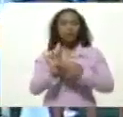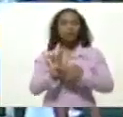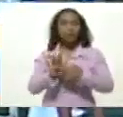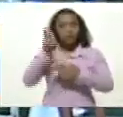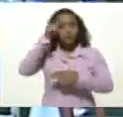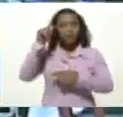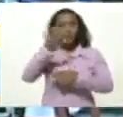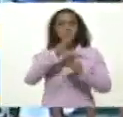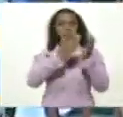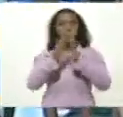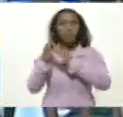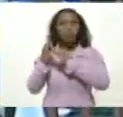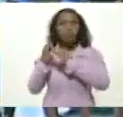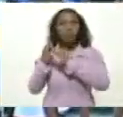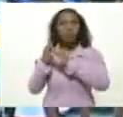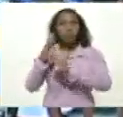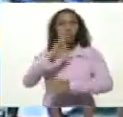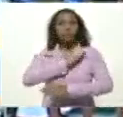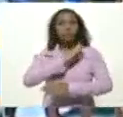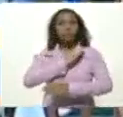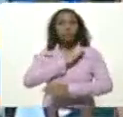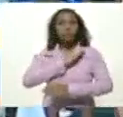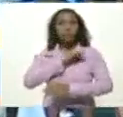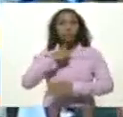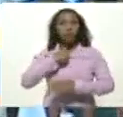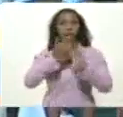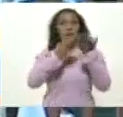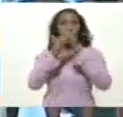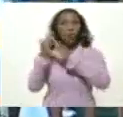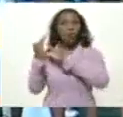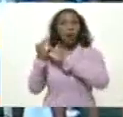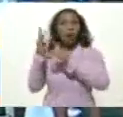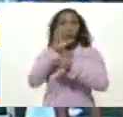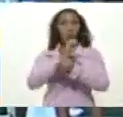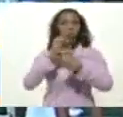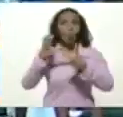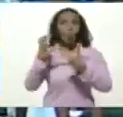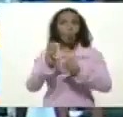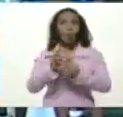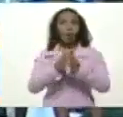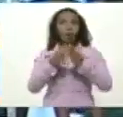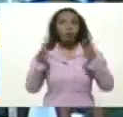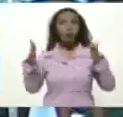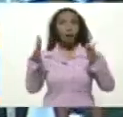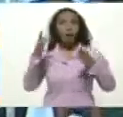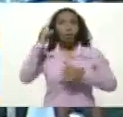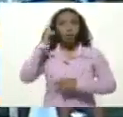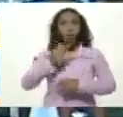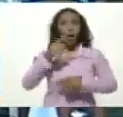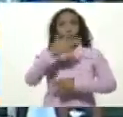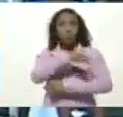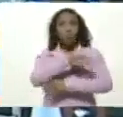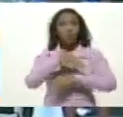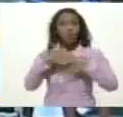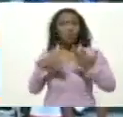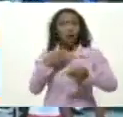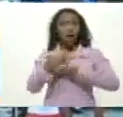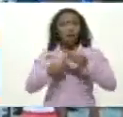ciudad comunal. Pertenezco a la comuna cultural El Gran Sucre, donde hacemos